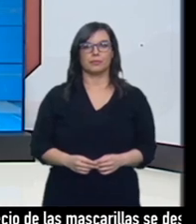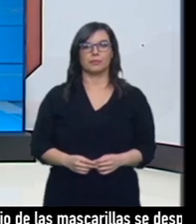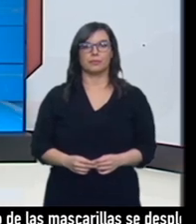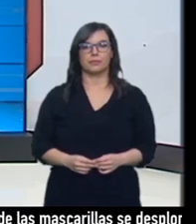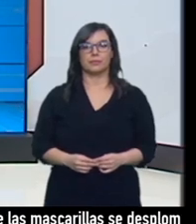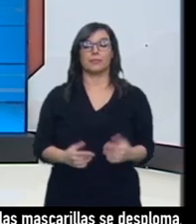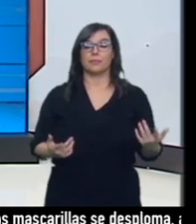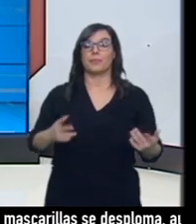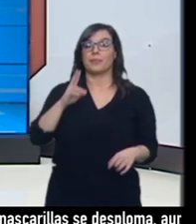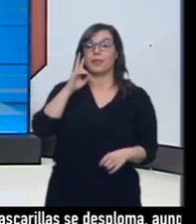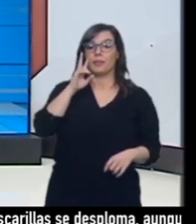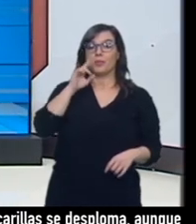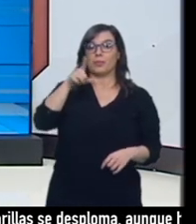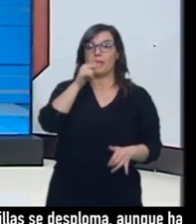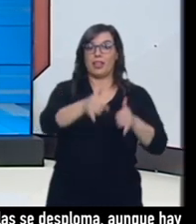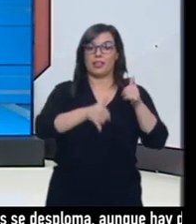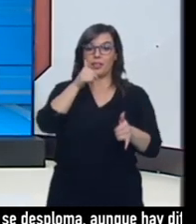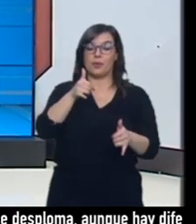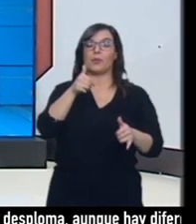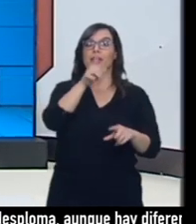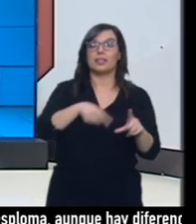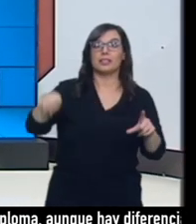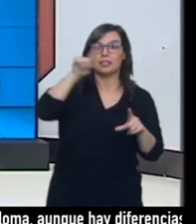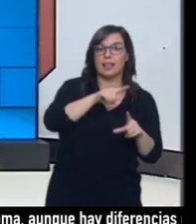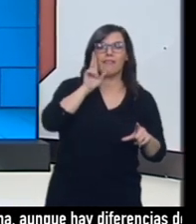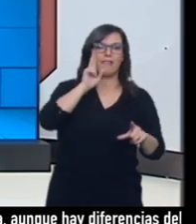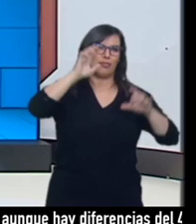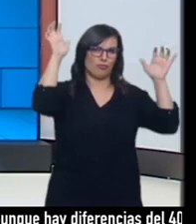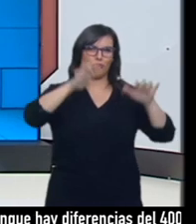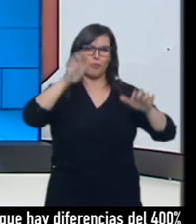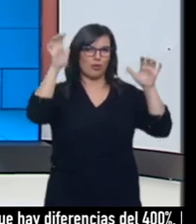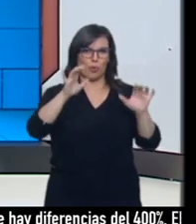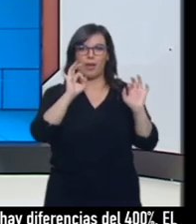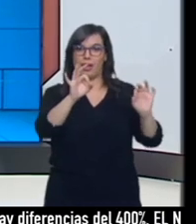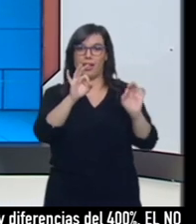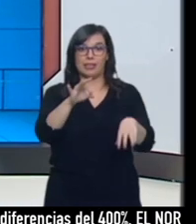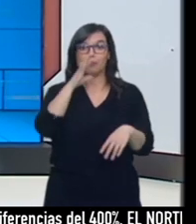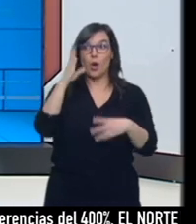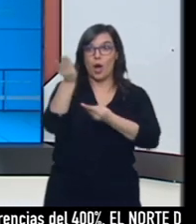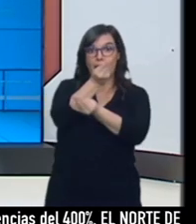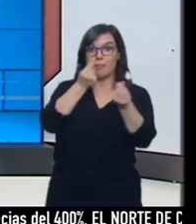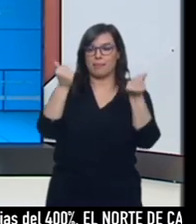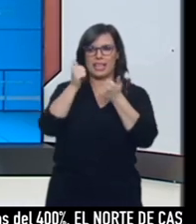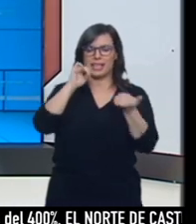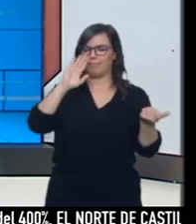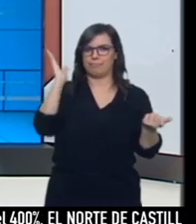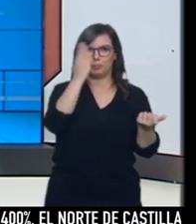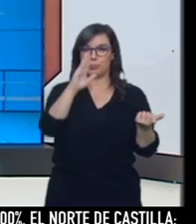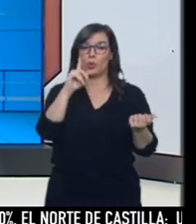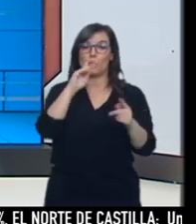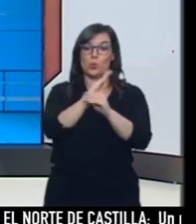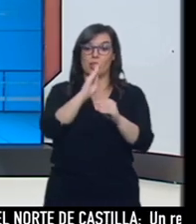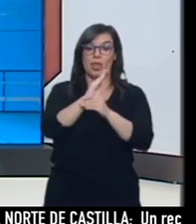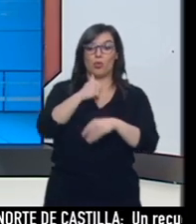Vamos a seguir viendo en esa Vuelta Ciclista a España esas imágenes de lluvia porque el ambiente va a seguir siendo inestable. Precaución a la jornada